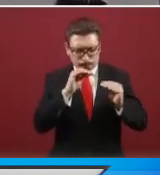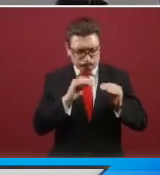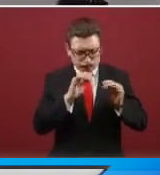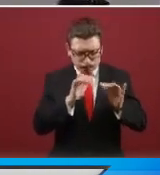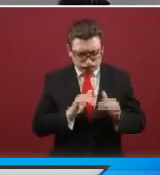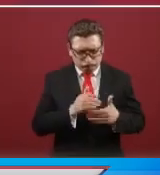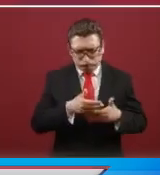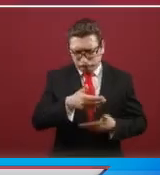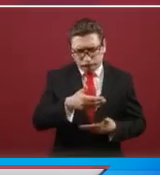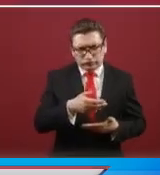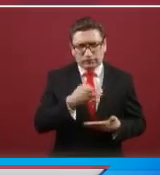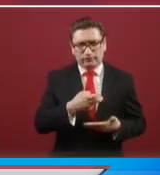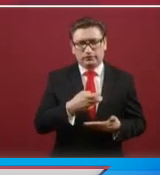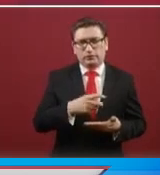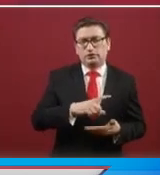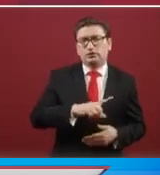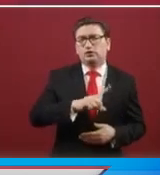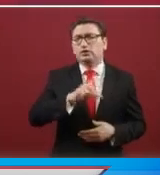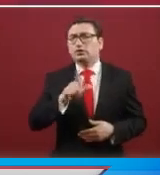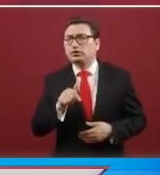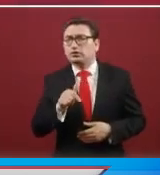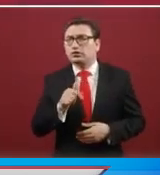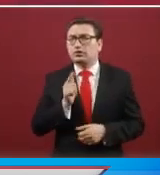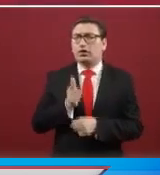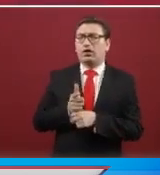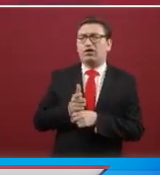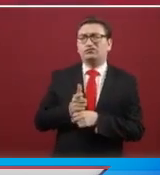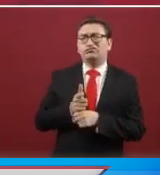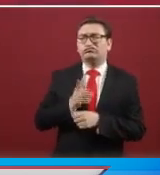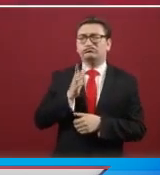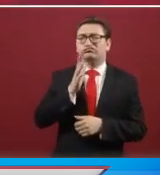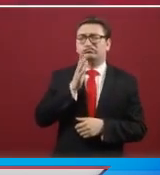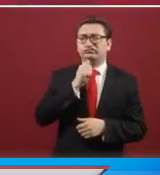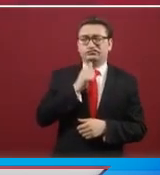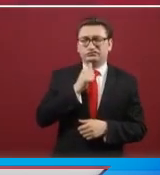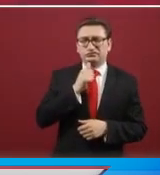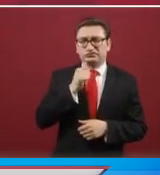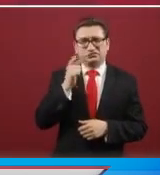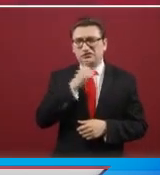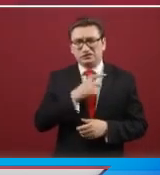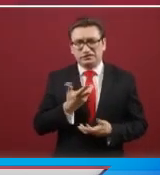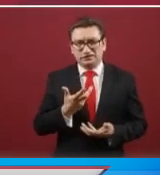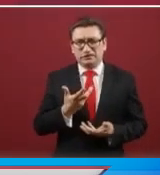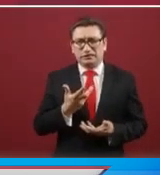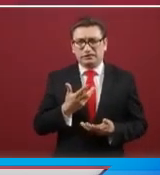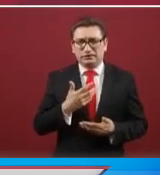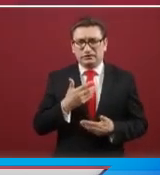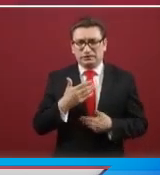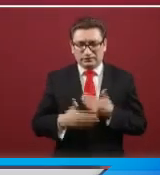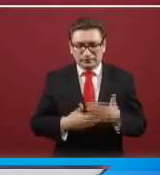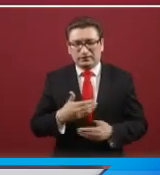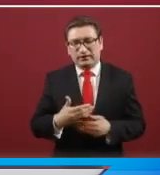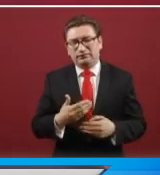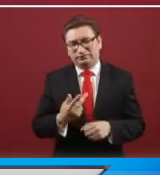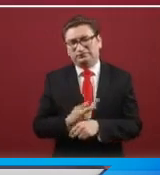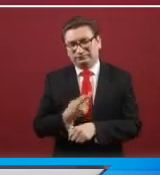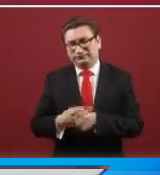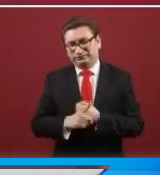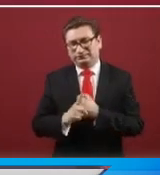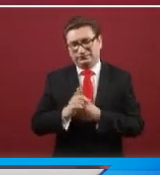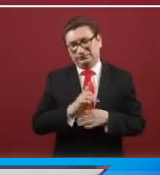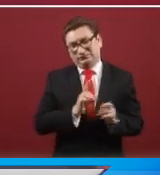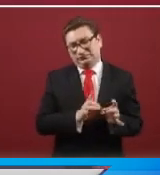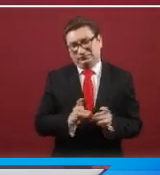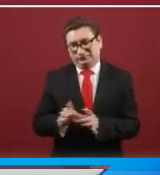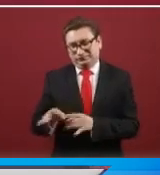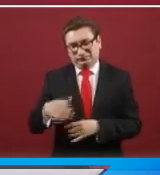inversión pública y privada. Y el tercero es el promover el desarrollo con proyectos de infraestructura. Los ahorros por el combate a la corrupción y por la